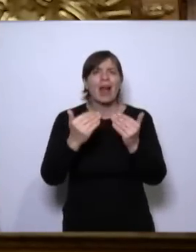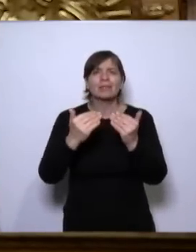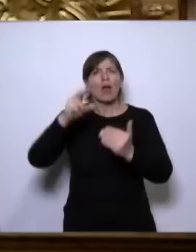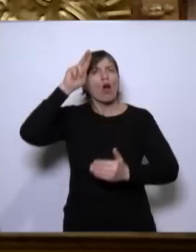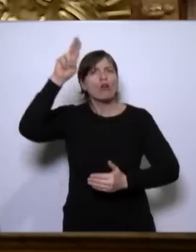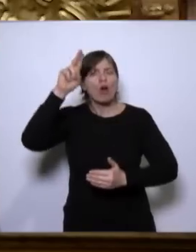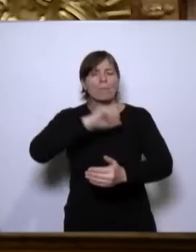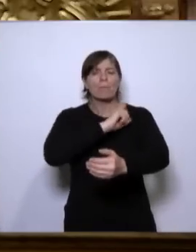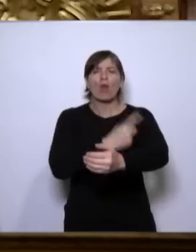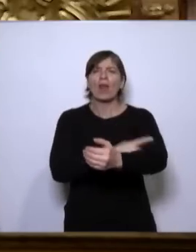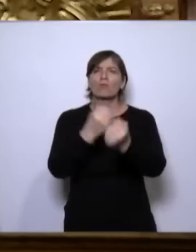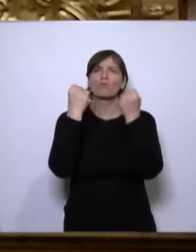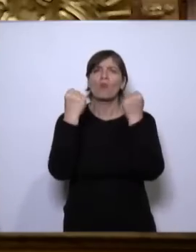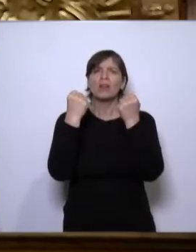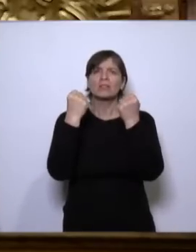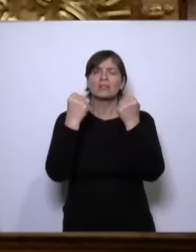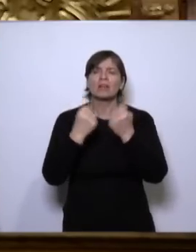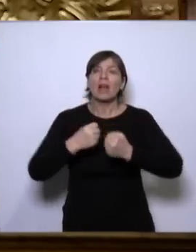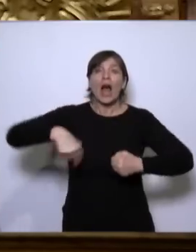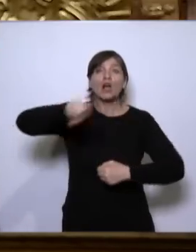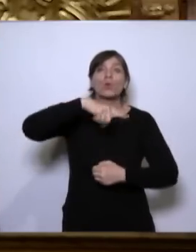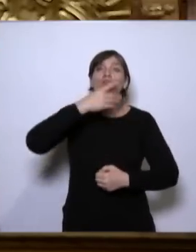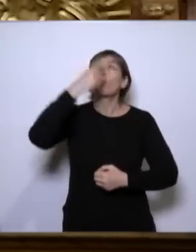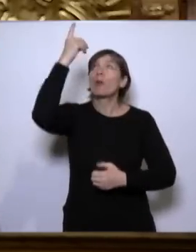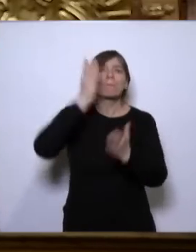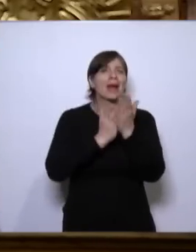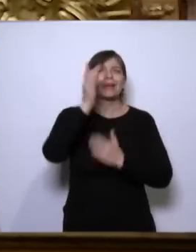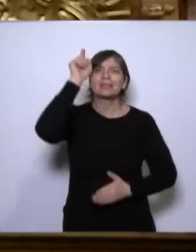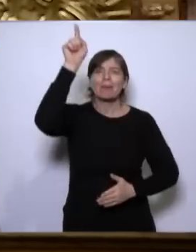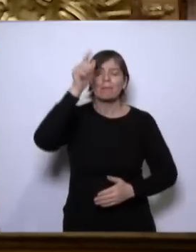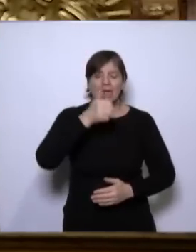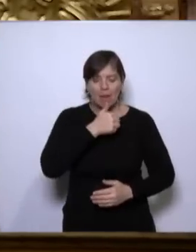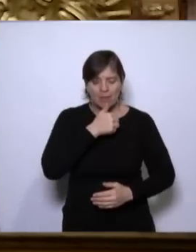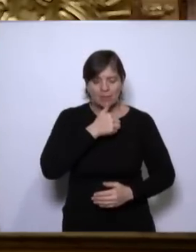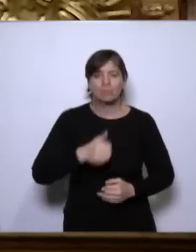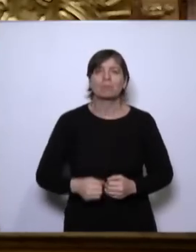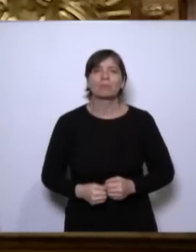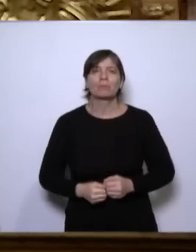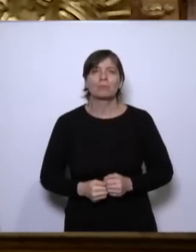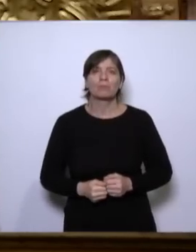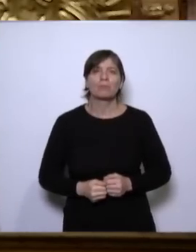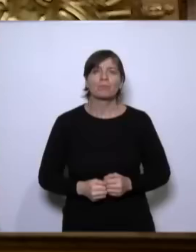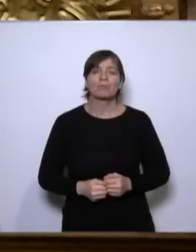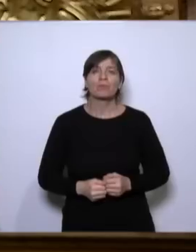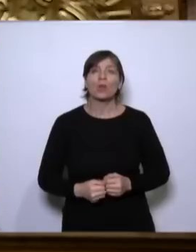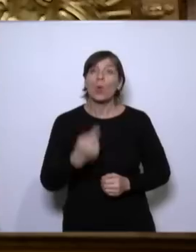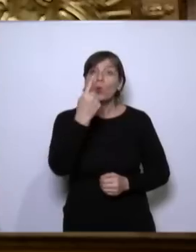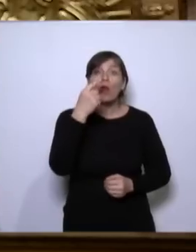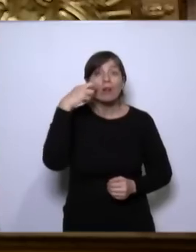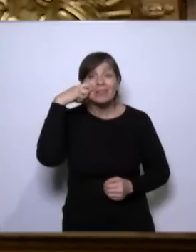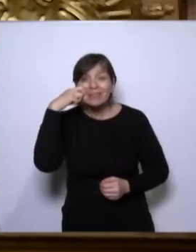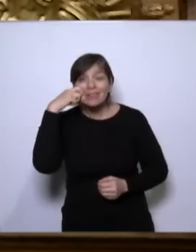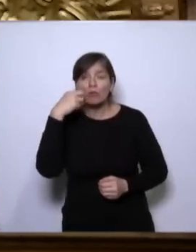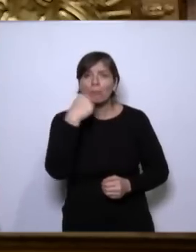gracias, honor, poder y fuerza. A nuestro Dios para siempre. Amén. Y uno de los ancianos